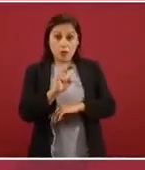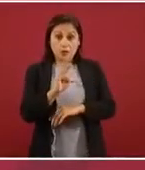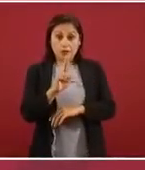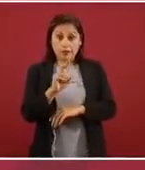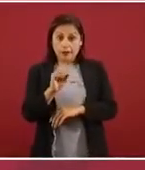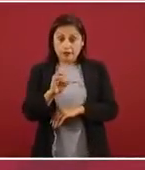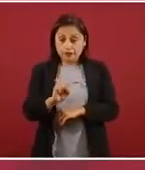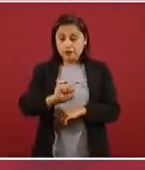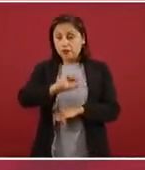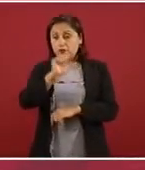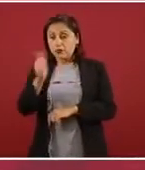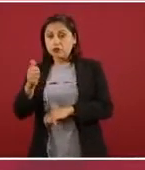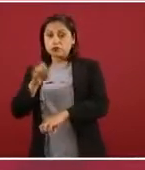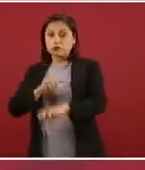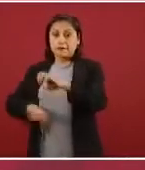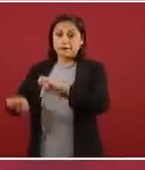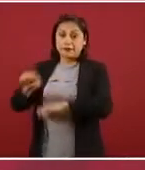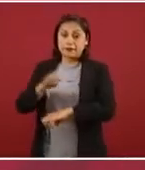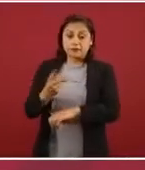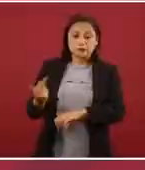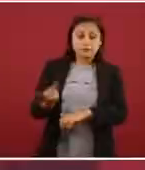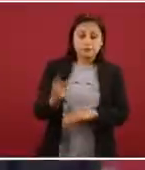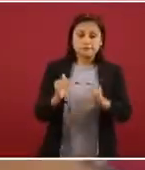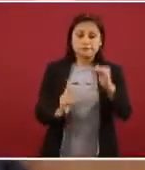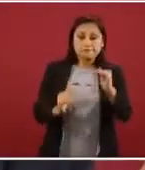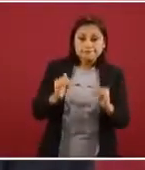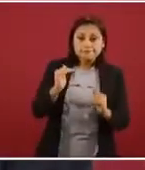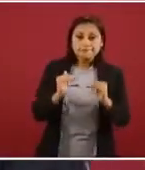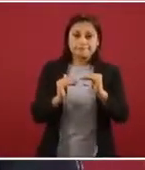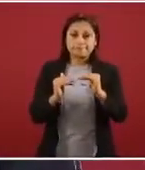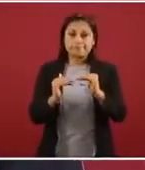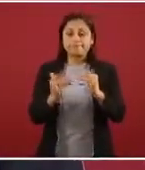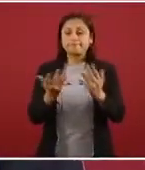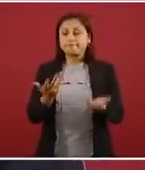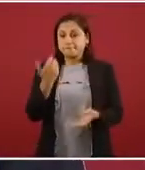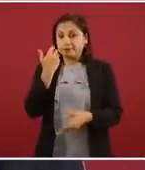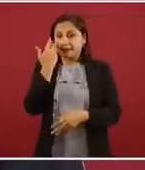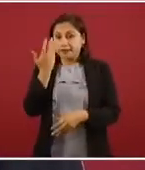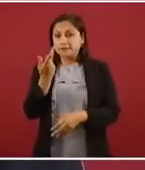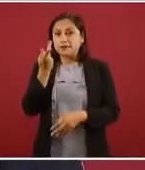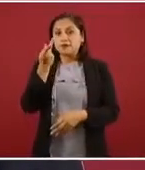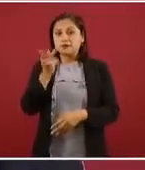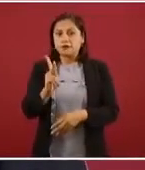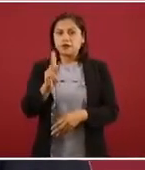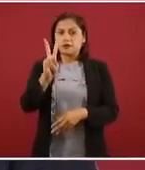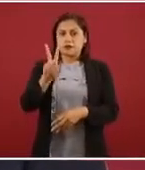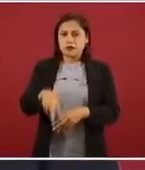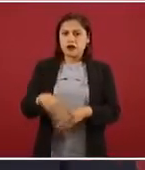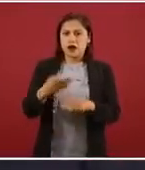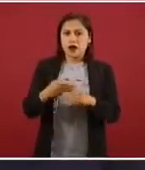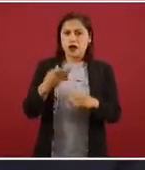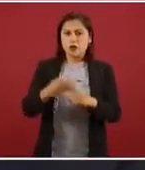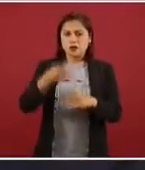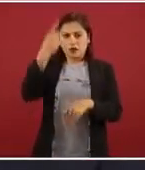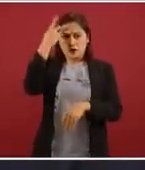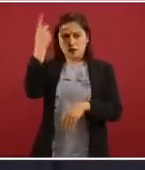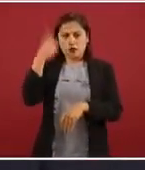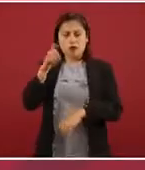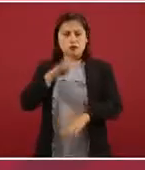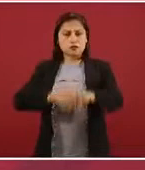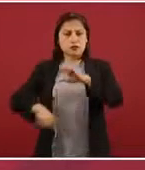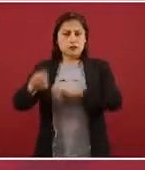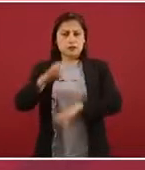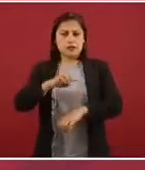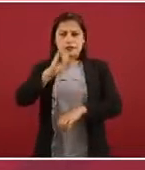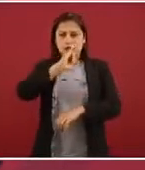empresarial. Pero hay una actitud distinta. Yo no sé, no recuerdo